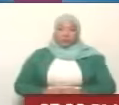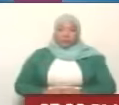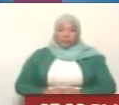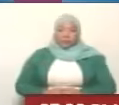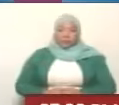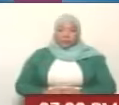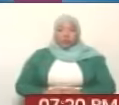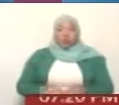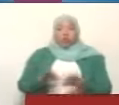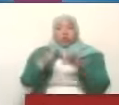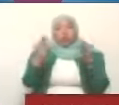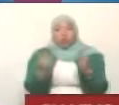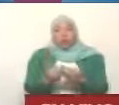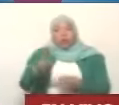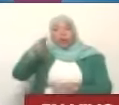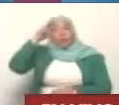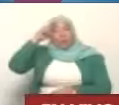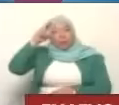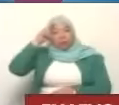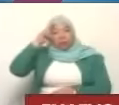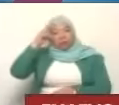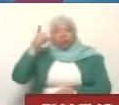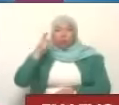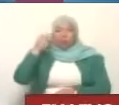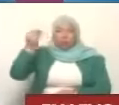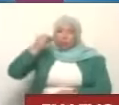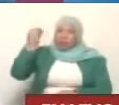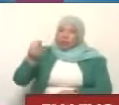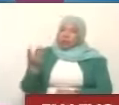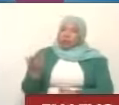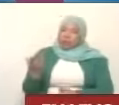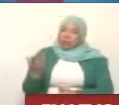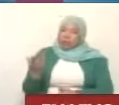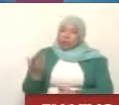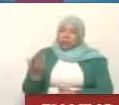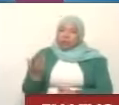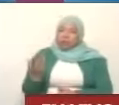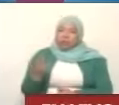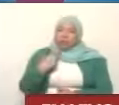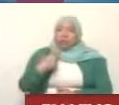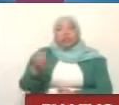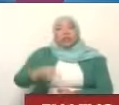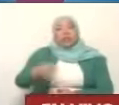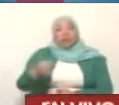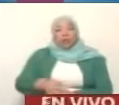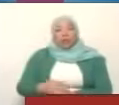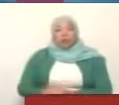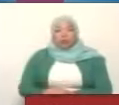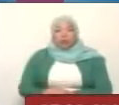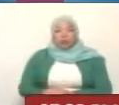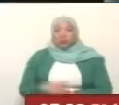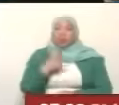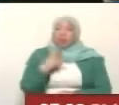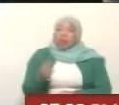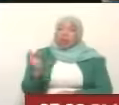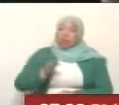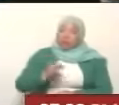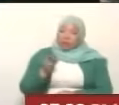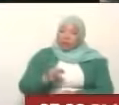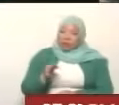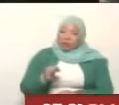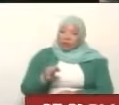Son ideas que se siembran en la mente y uno se queda pensativo. ¿Será verdad? ¿Será verdad? ¿Será